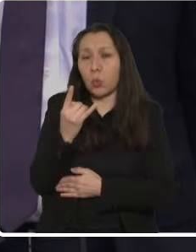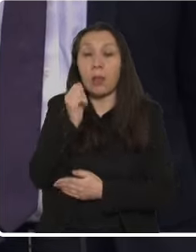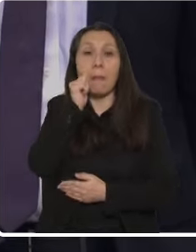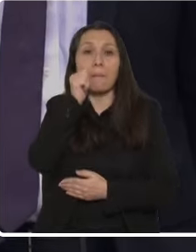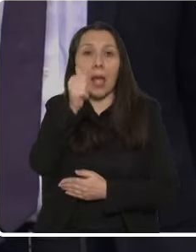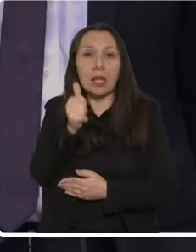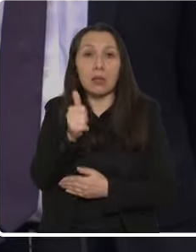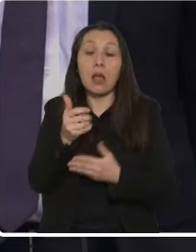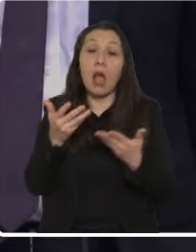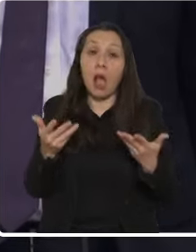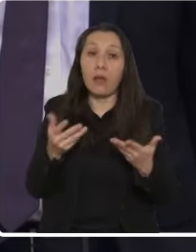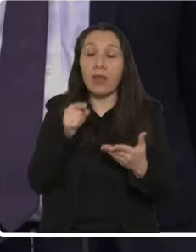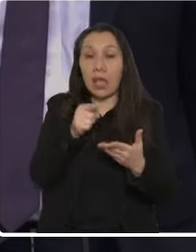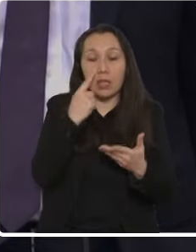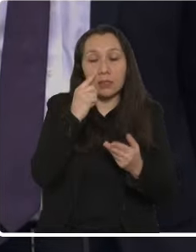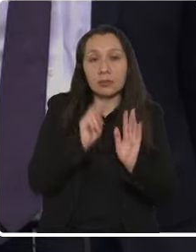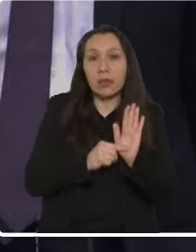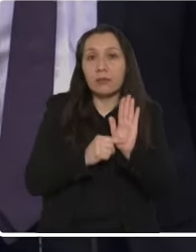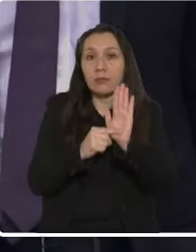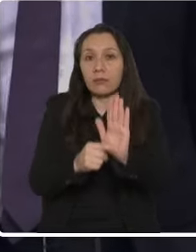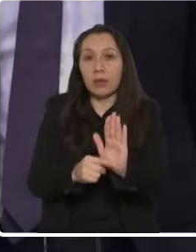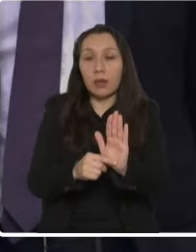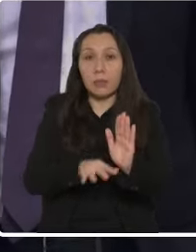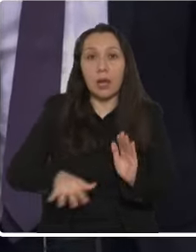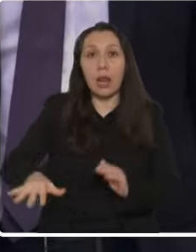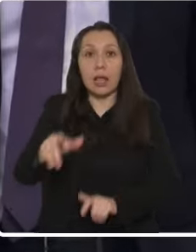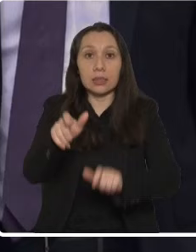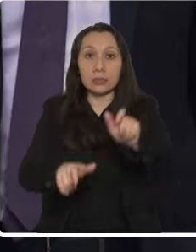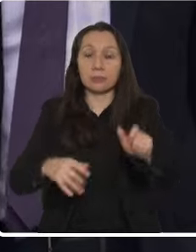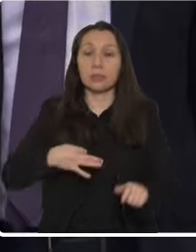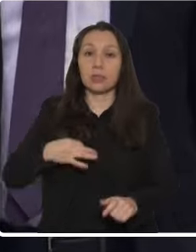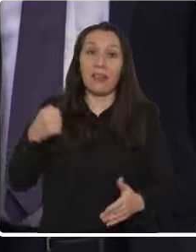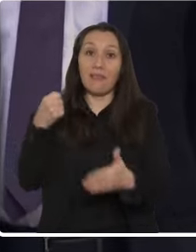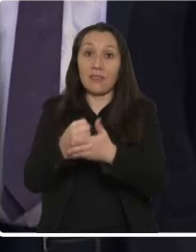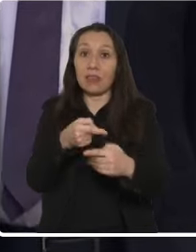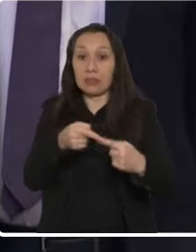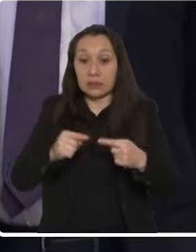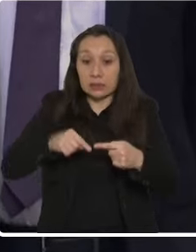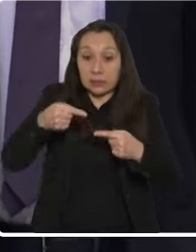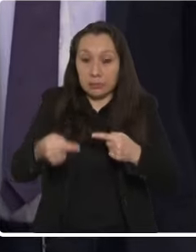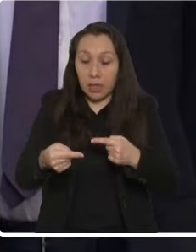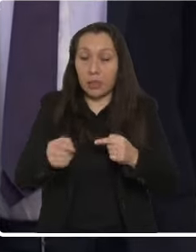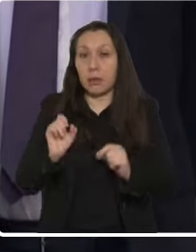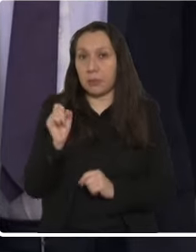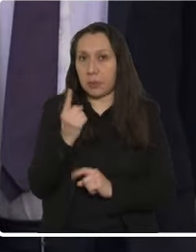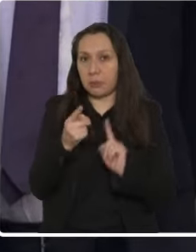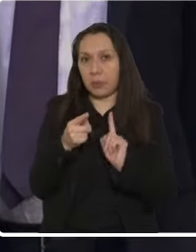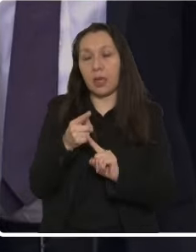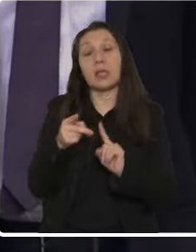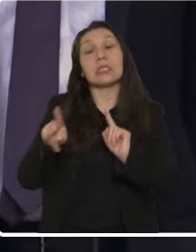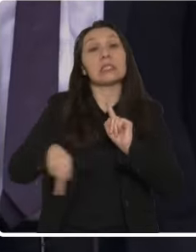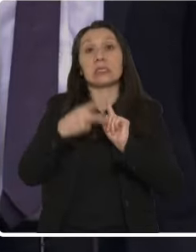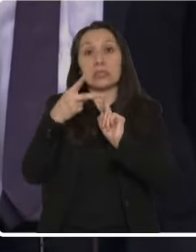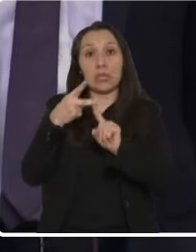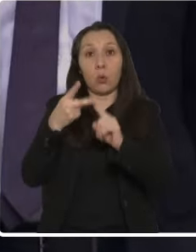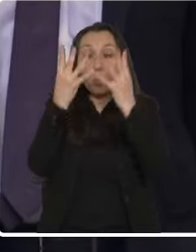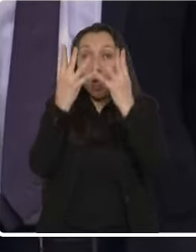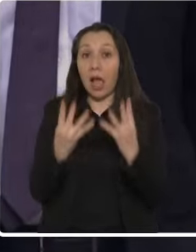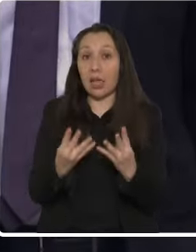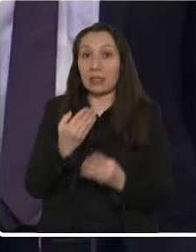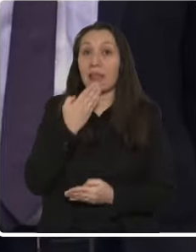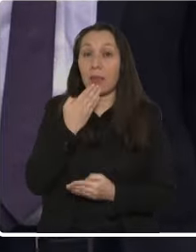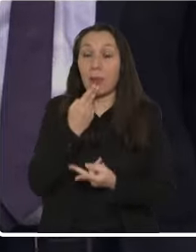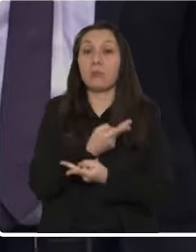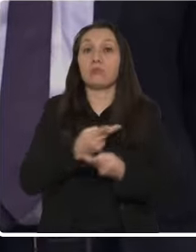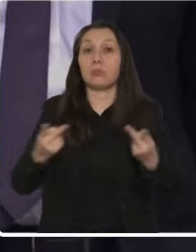hacerlo mañana y a ver si eso se va a poder reflejado para la ciudadanía este fin de semana, ese es el primer punto. El segundo, en las cárceles también, a propósito